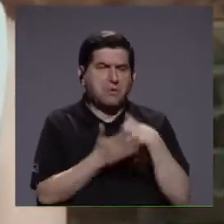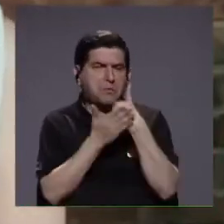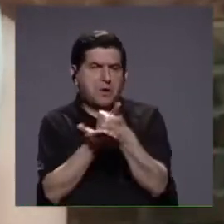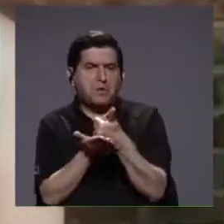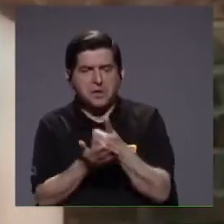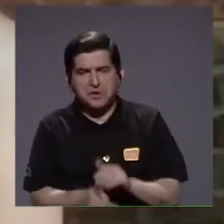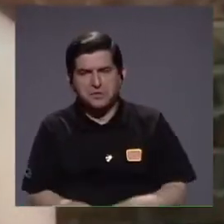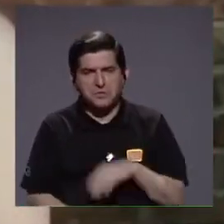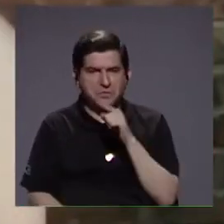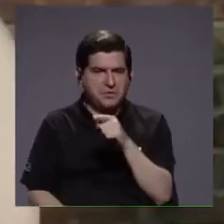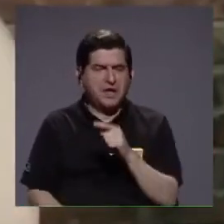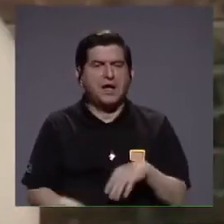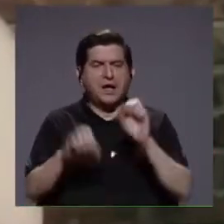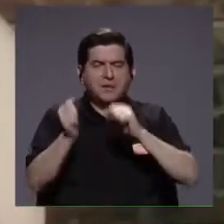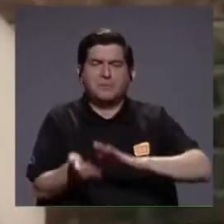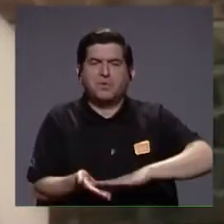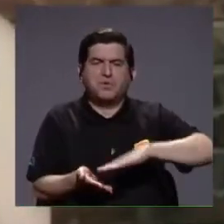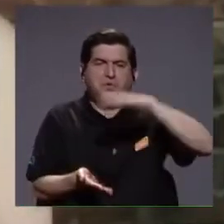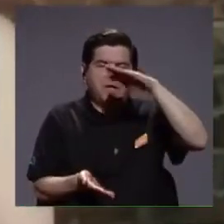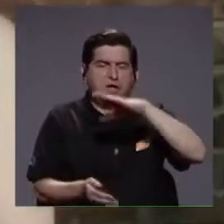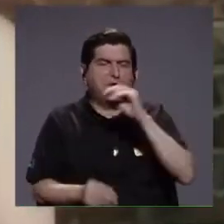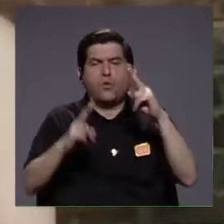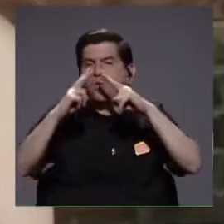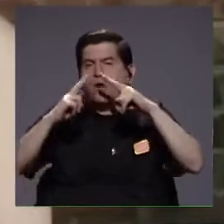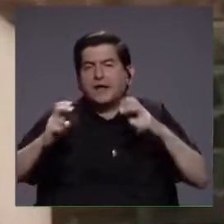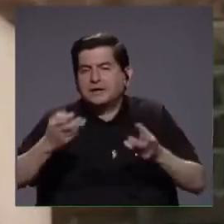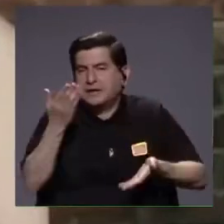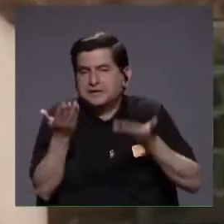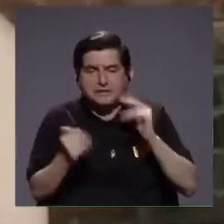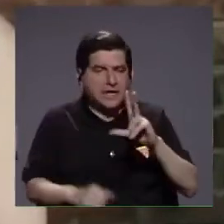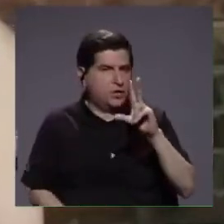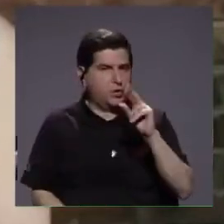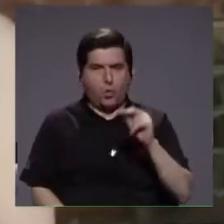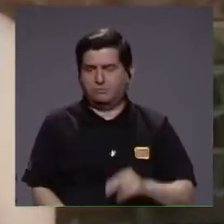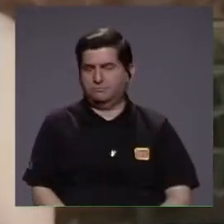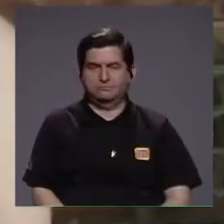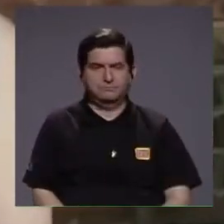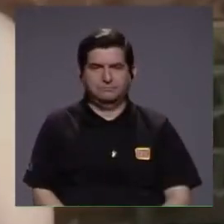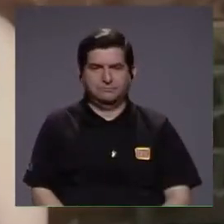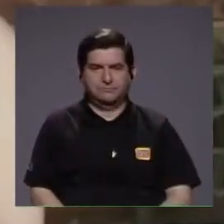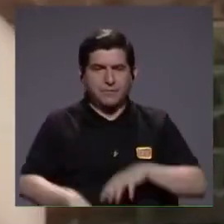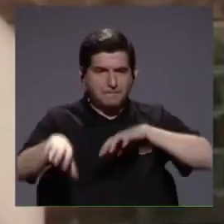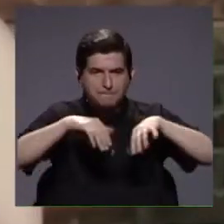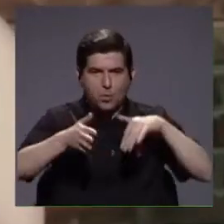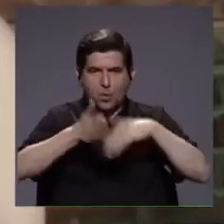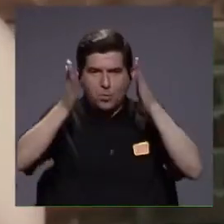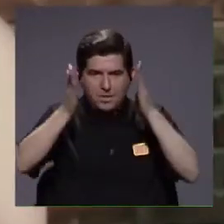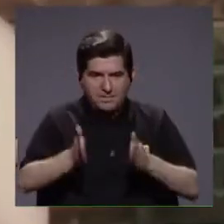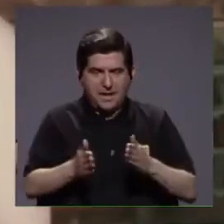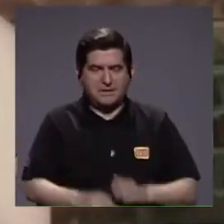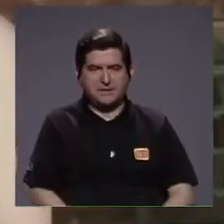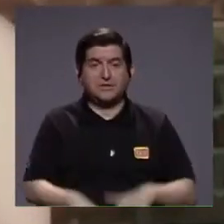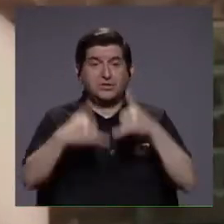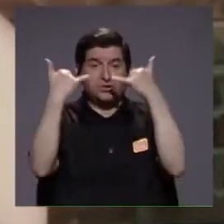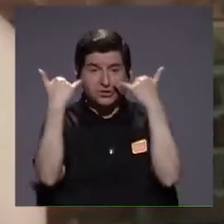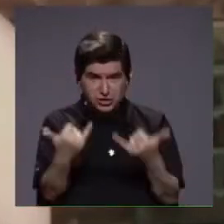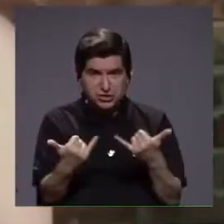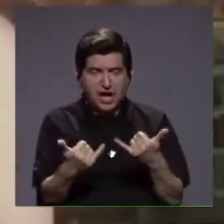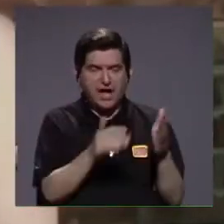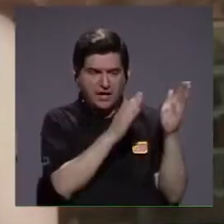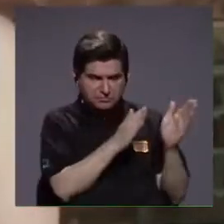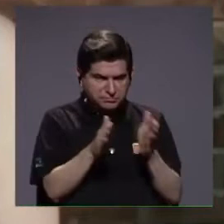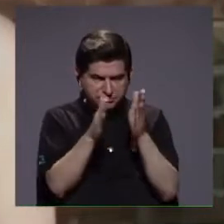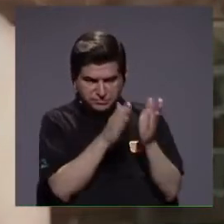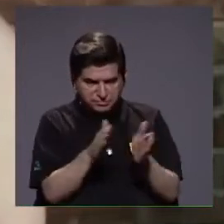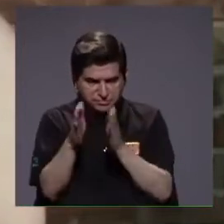y que vamos a ayudar a la normativa para que se aumente o que se analice. No, porque el movimiento estudiantil, de hecho, ya se